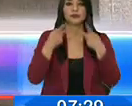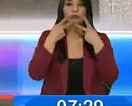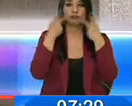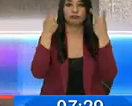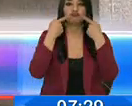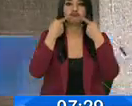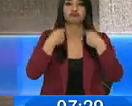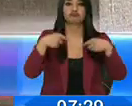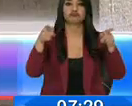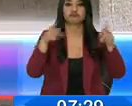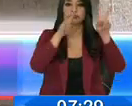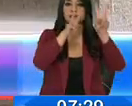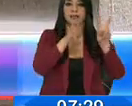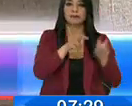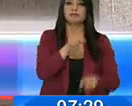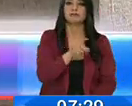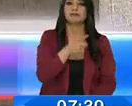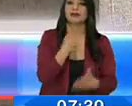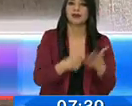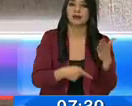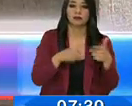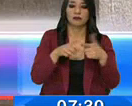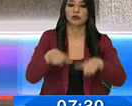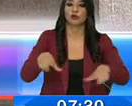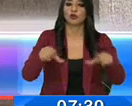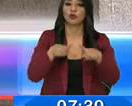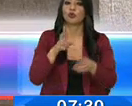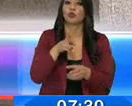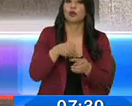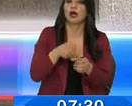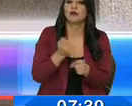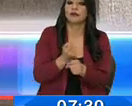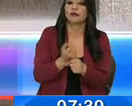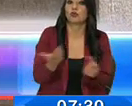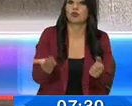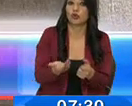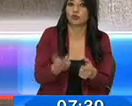el tipo de especialidad, con el lugar en el que se tiene que cubrir esta plaza,